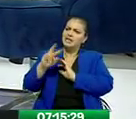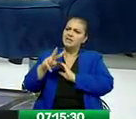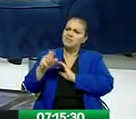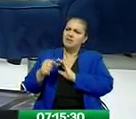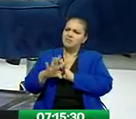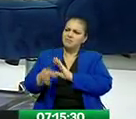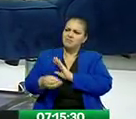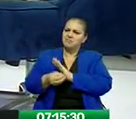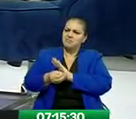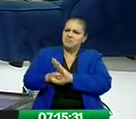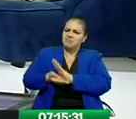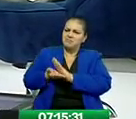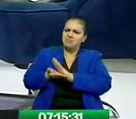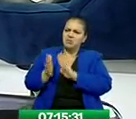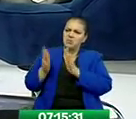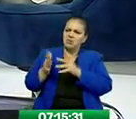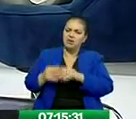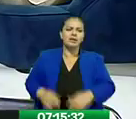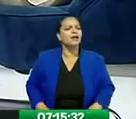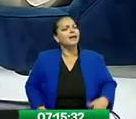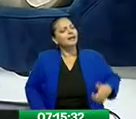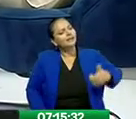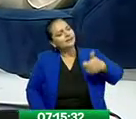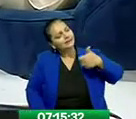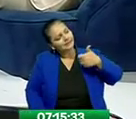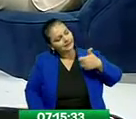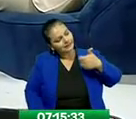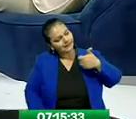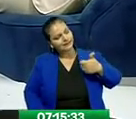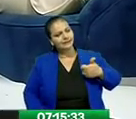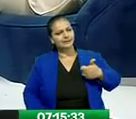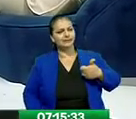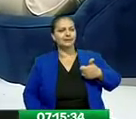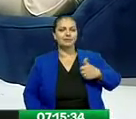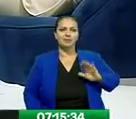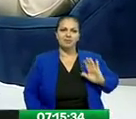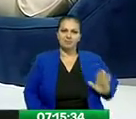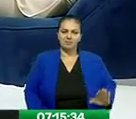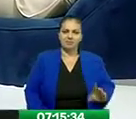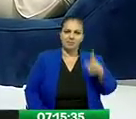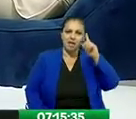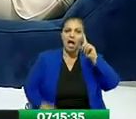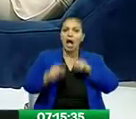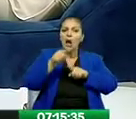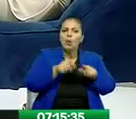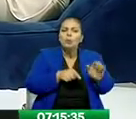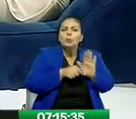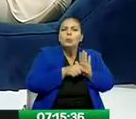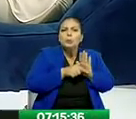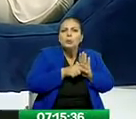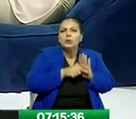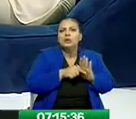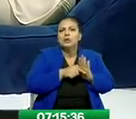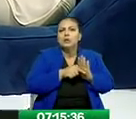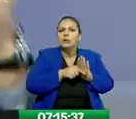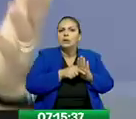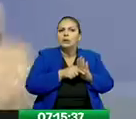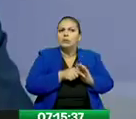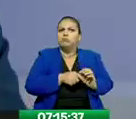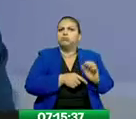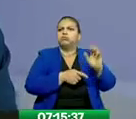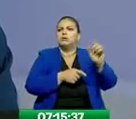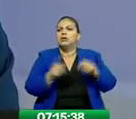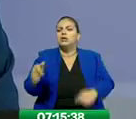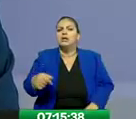bueno, está bien. El tema es que siguen habiendo aspectos negativos que son mayores que los aspectos positivos. Okay. Por ejemplo, esta eliminación